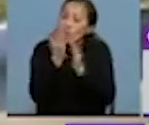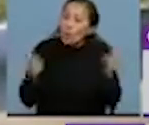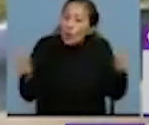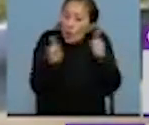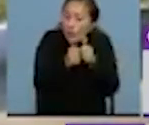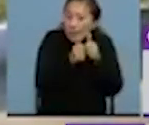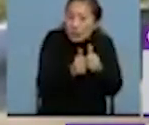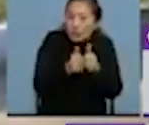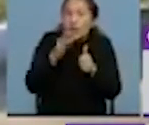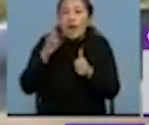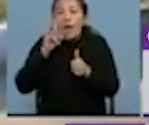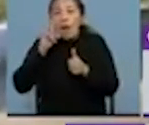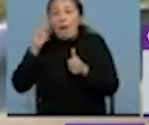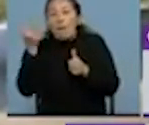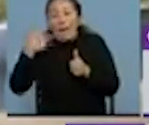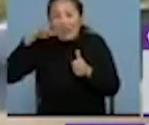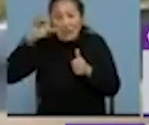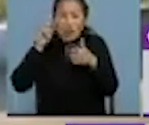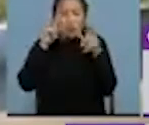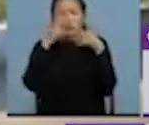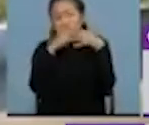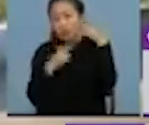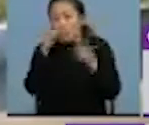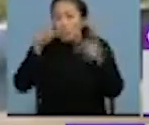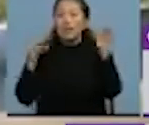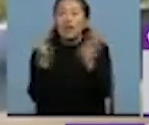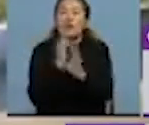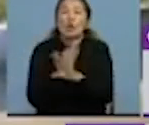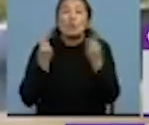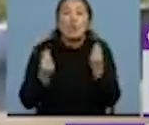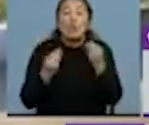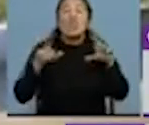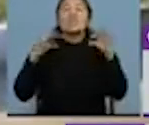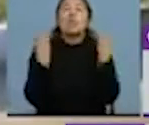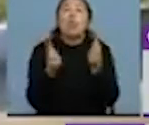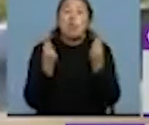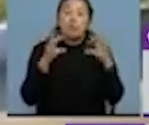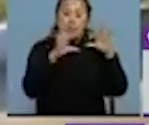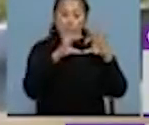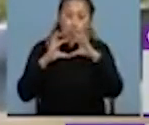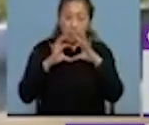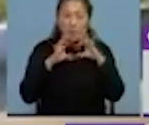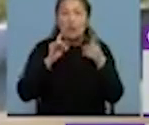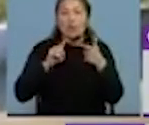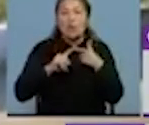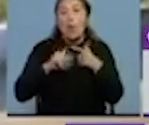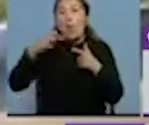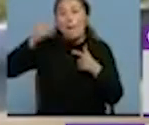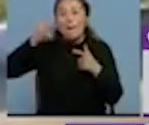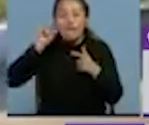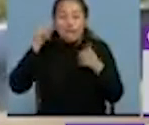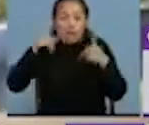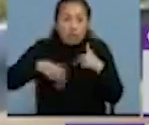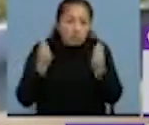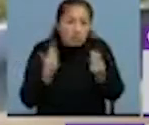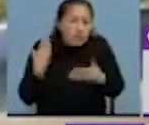Si sigue Biglia, se va a jugar Vanega, se puede jugar Lo Celso para un poco más de futuro del equipo. ¿Qué pasa con Di María? Que no tuvo un buen partido. Si va a jugar Pavón, que es lo que tienes